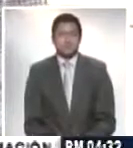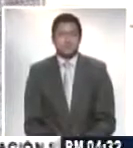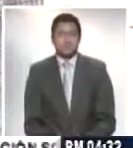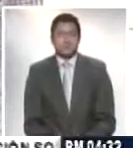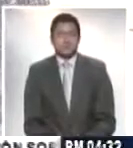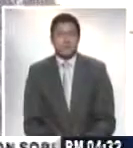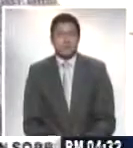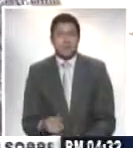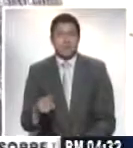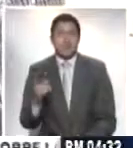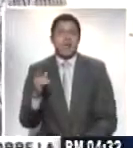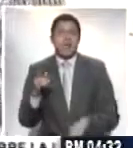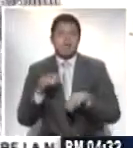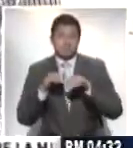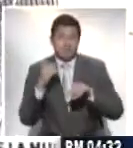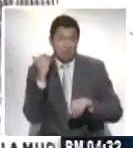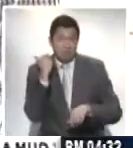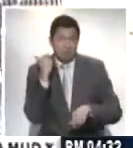La epidemiología